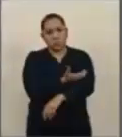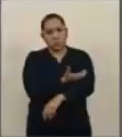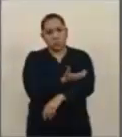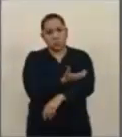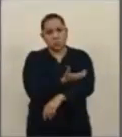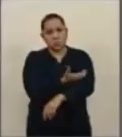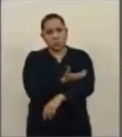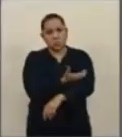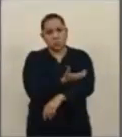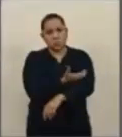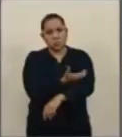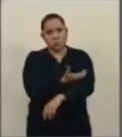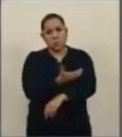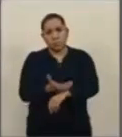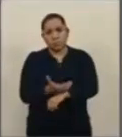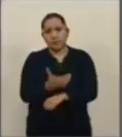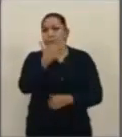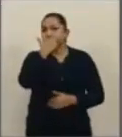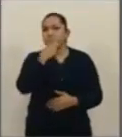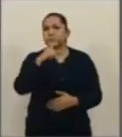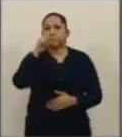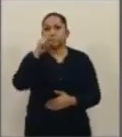Compañeros, compañeras,